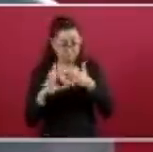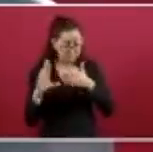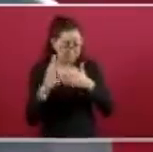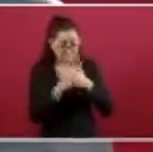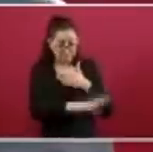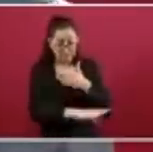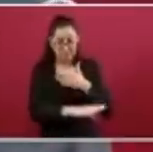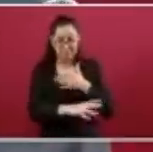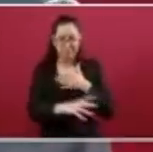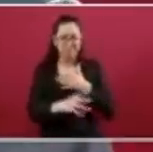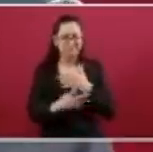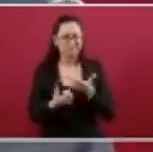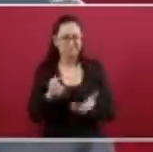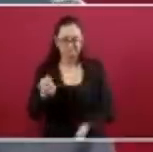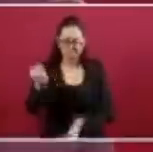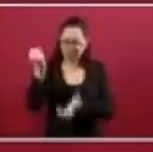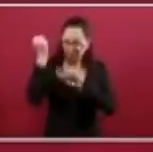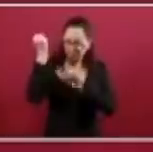muchos fondos